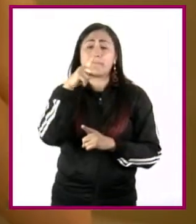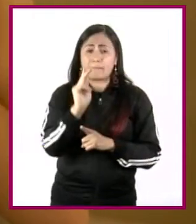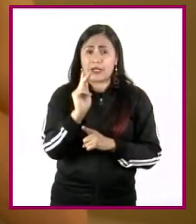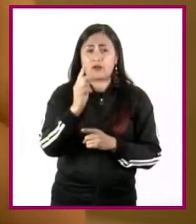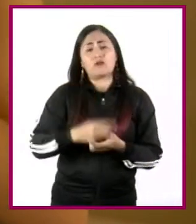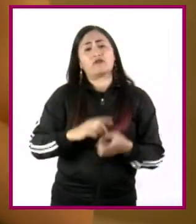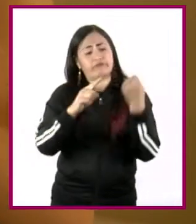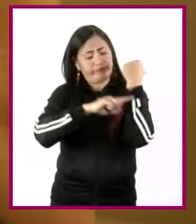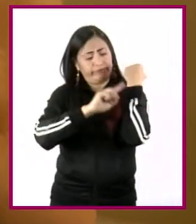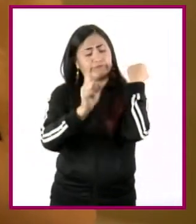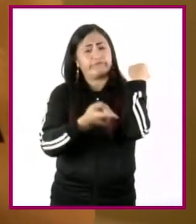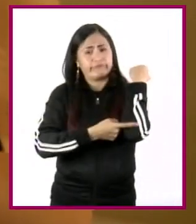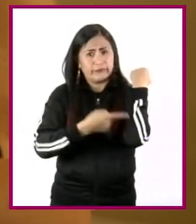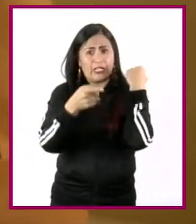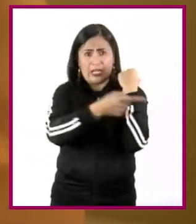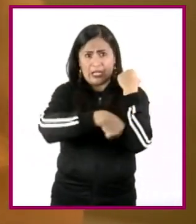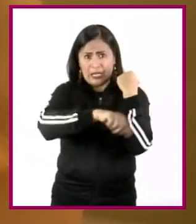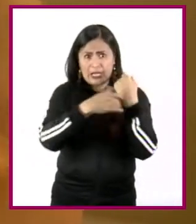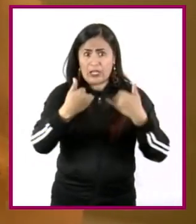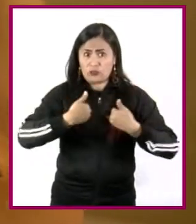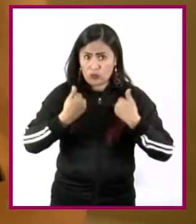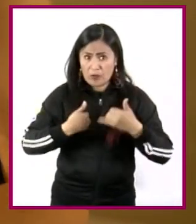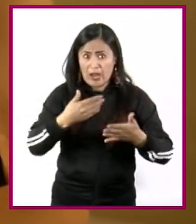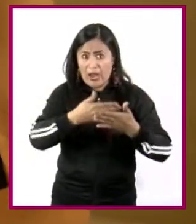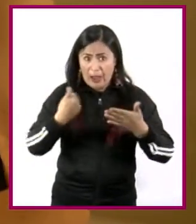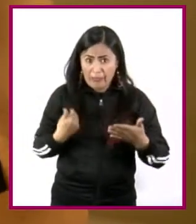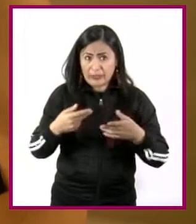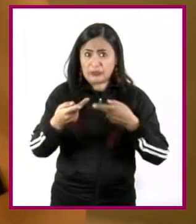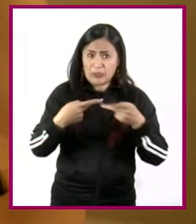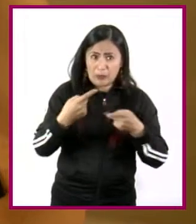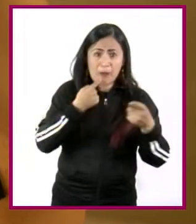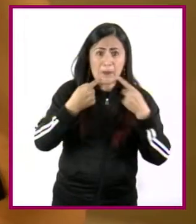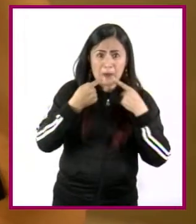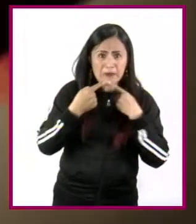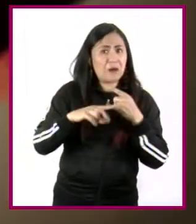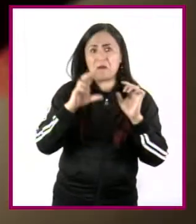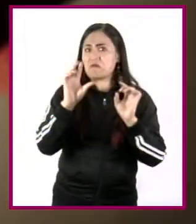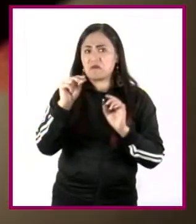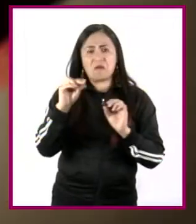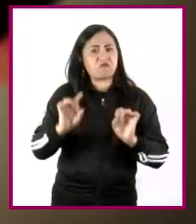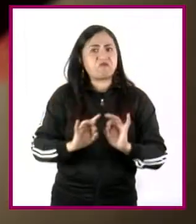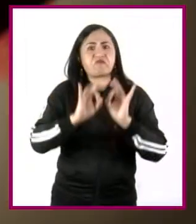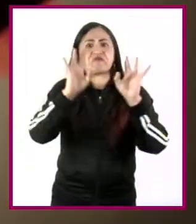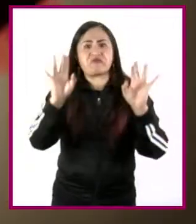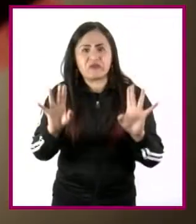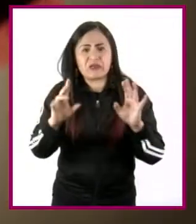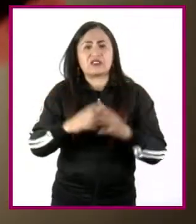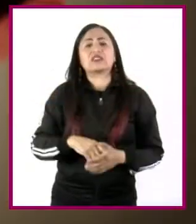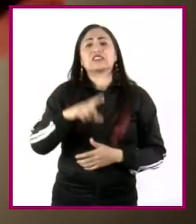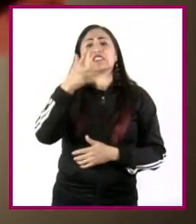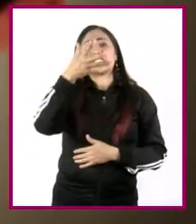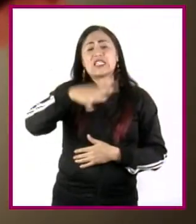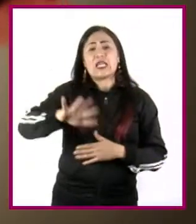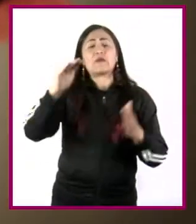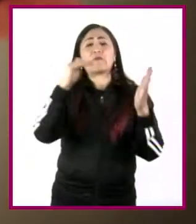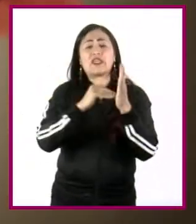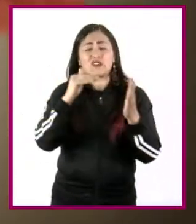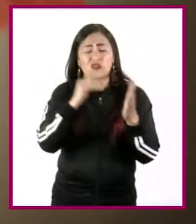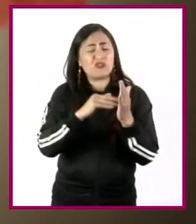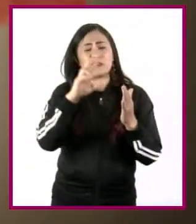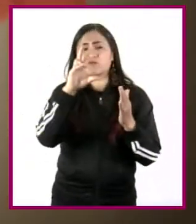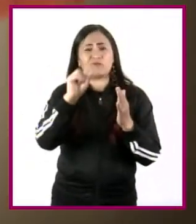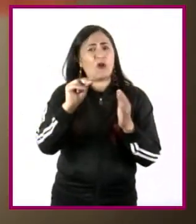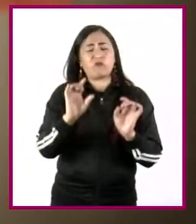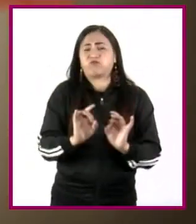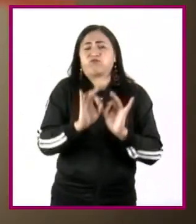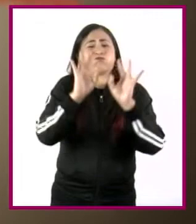de los embarazos adolescentes son no planeados, y casi el 60%, más de 10 millones, son no deseados.